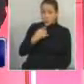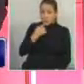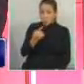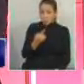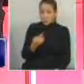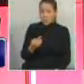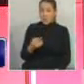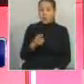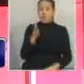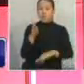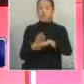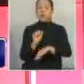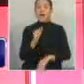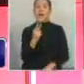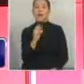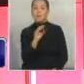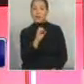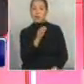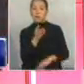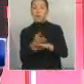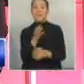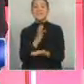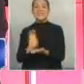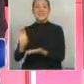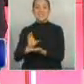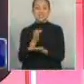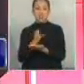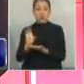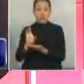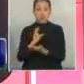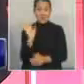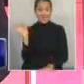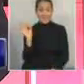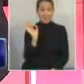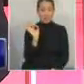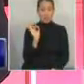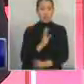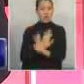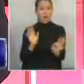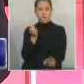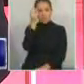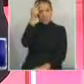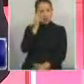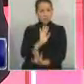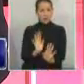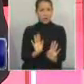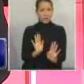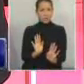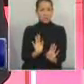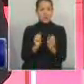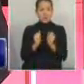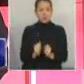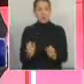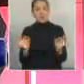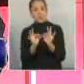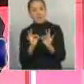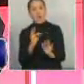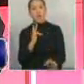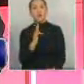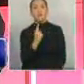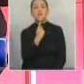fue Álvaro Lizalde a Cerrillos el sábado, y por supuesto nadie sabía ni podía describir qué era el